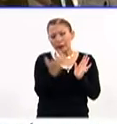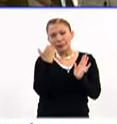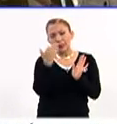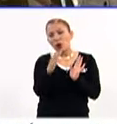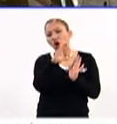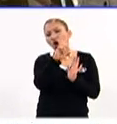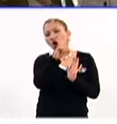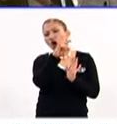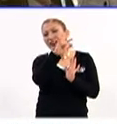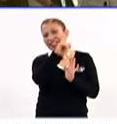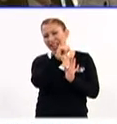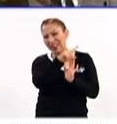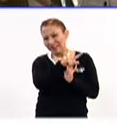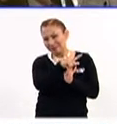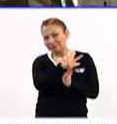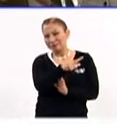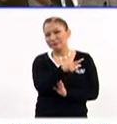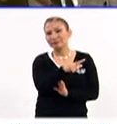periodo colonial,